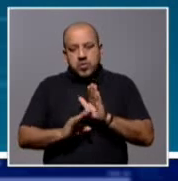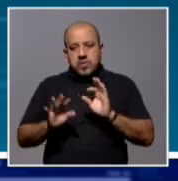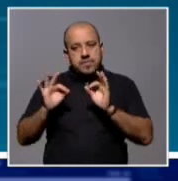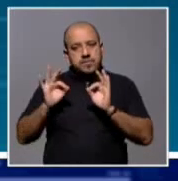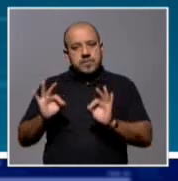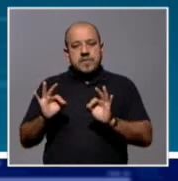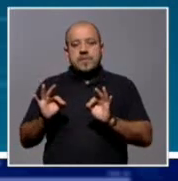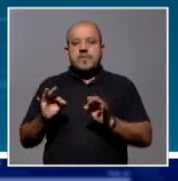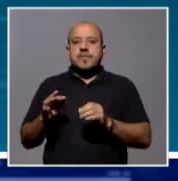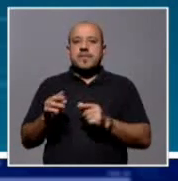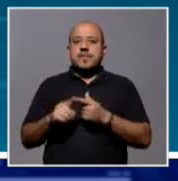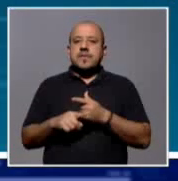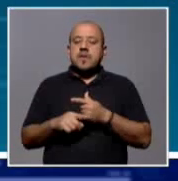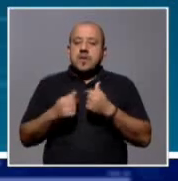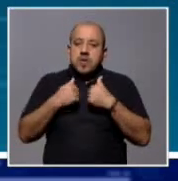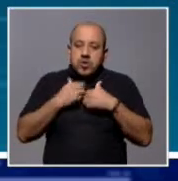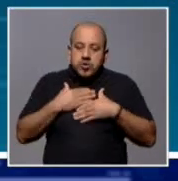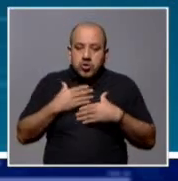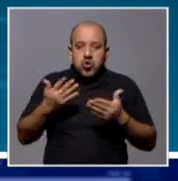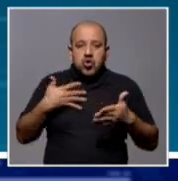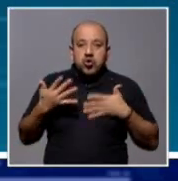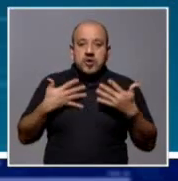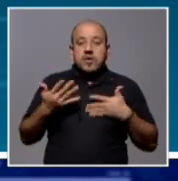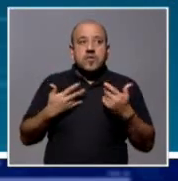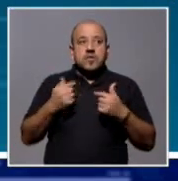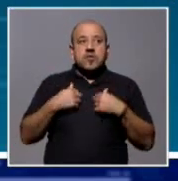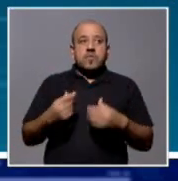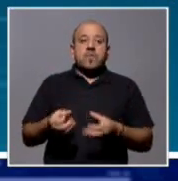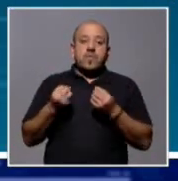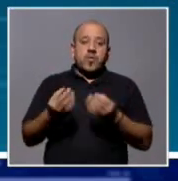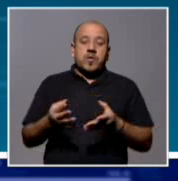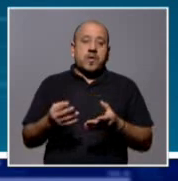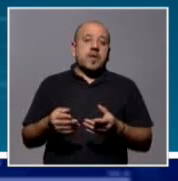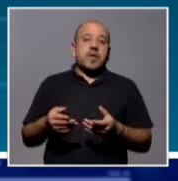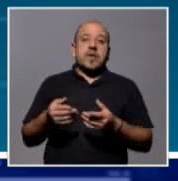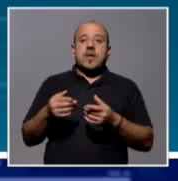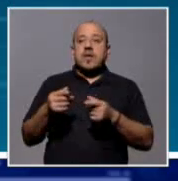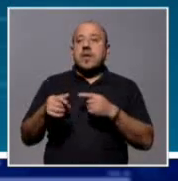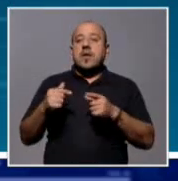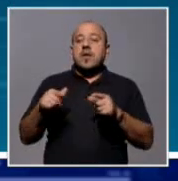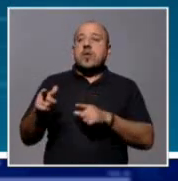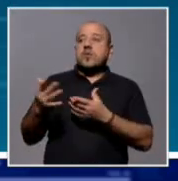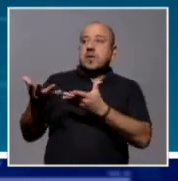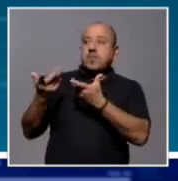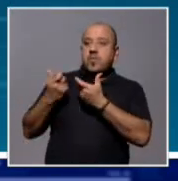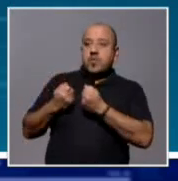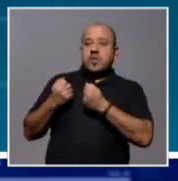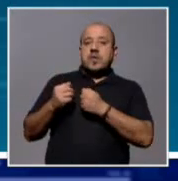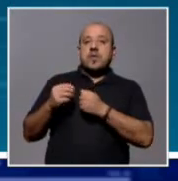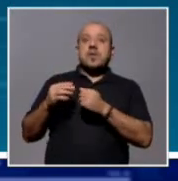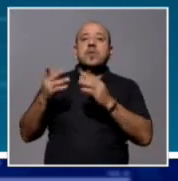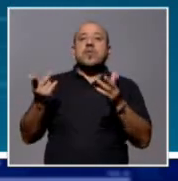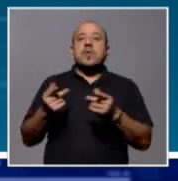lo cual yo estoy muy contento porque bueno, de alguna manera nos aporta alguna, entre